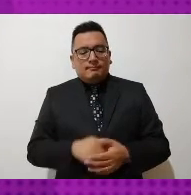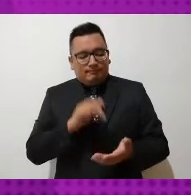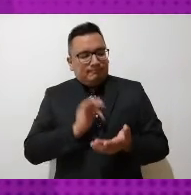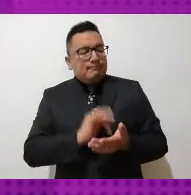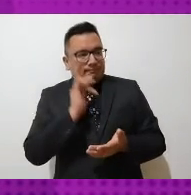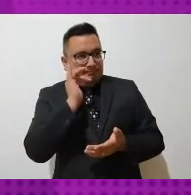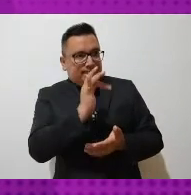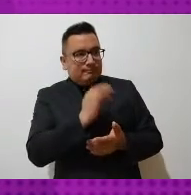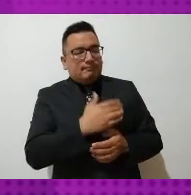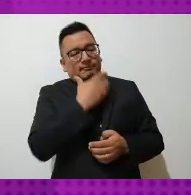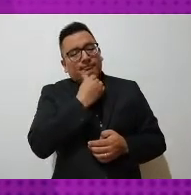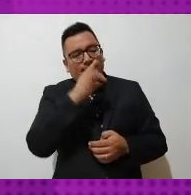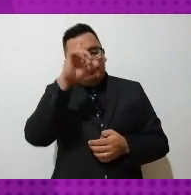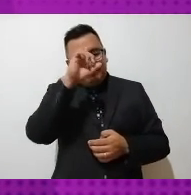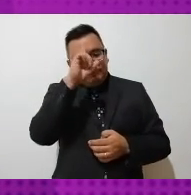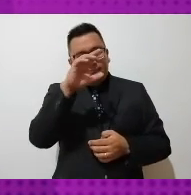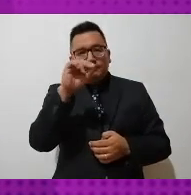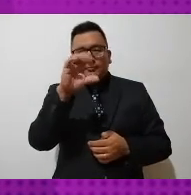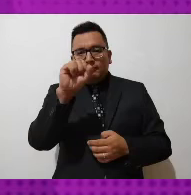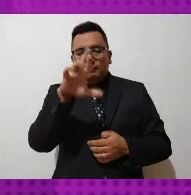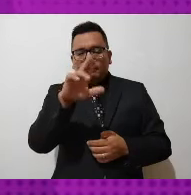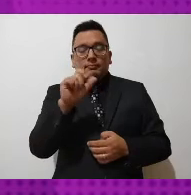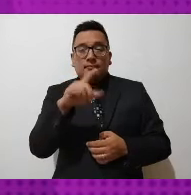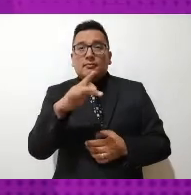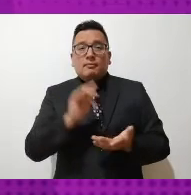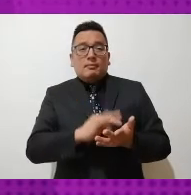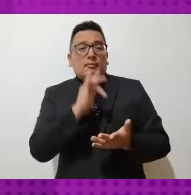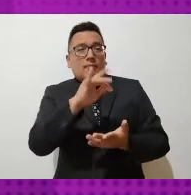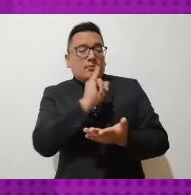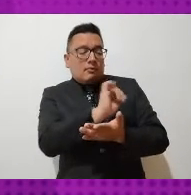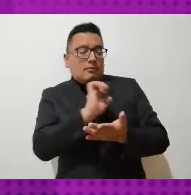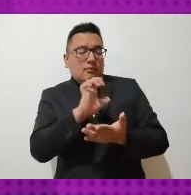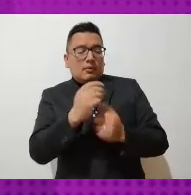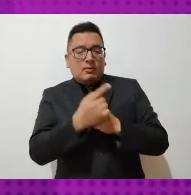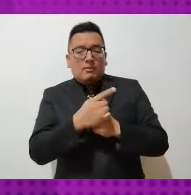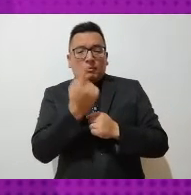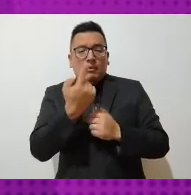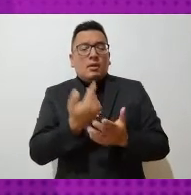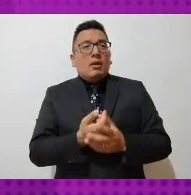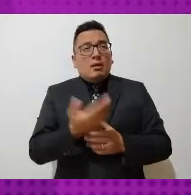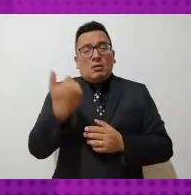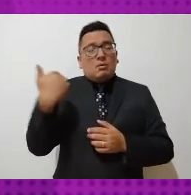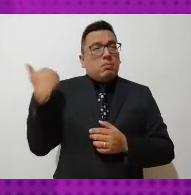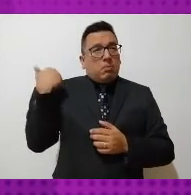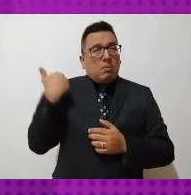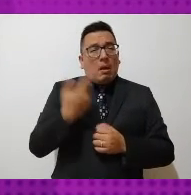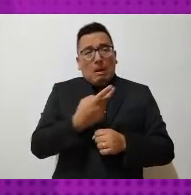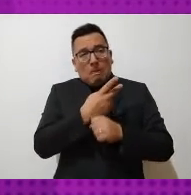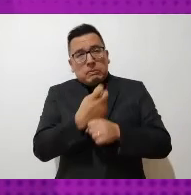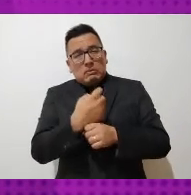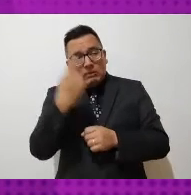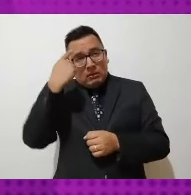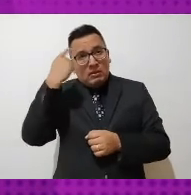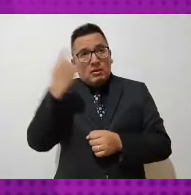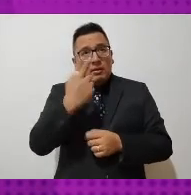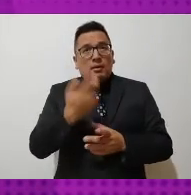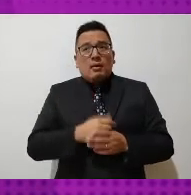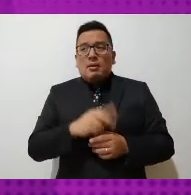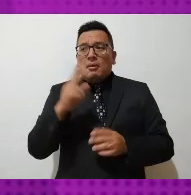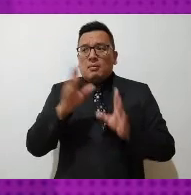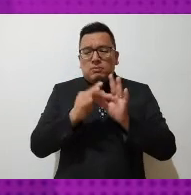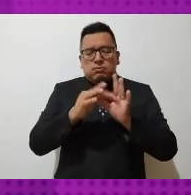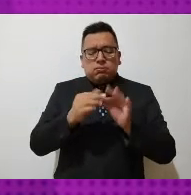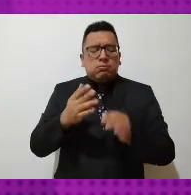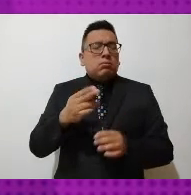Muchas gracias, consejero Oscar, y muchas gracias al Instituto Electoral de Coahuila por darnos el espacio para difundir